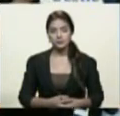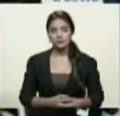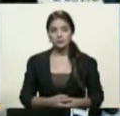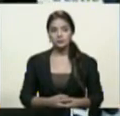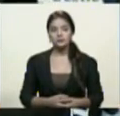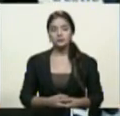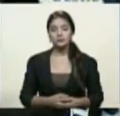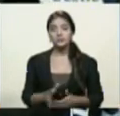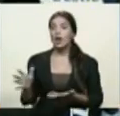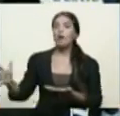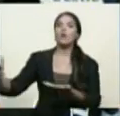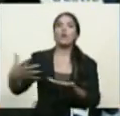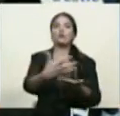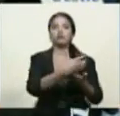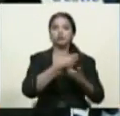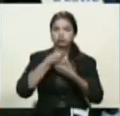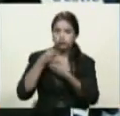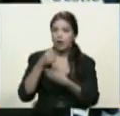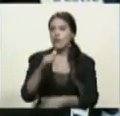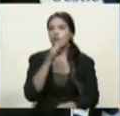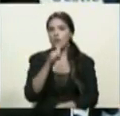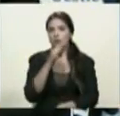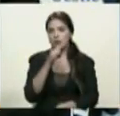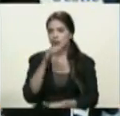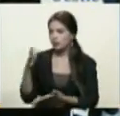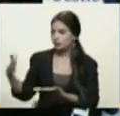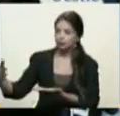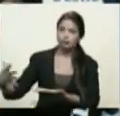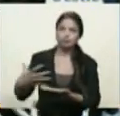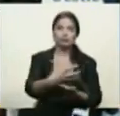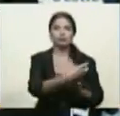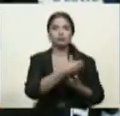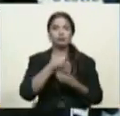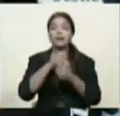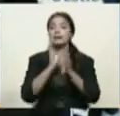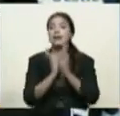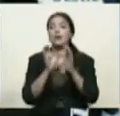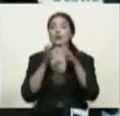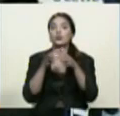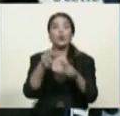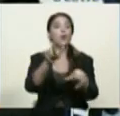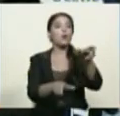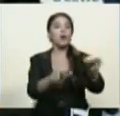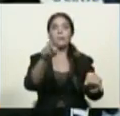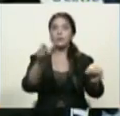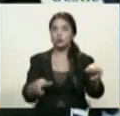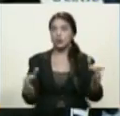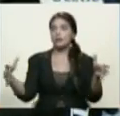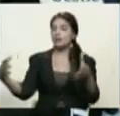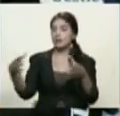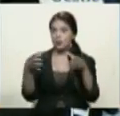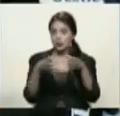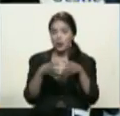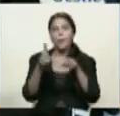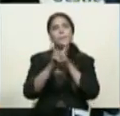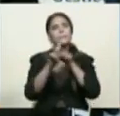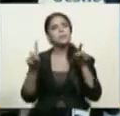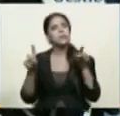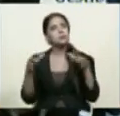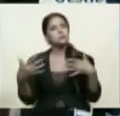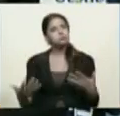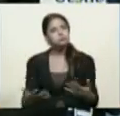recabaron una información se reunieron con unos vecinos pero